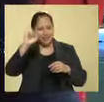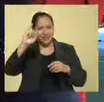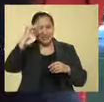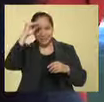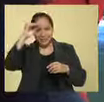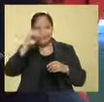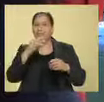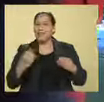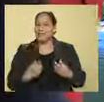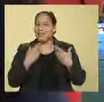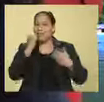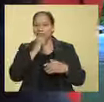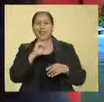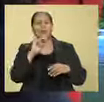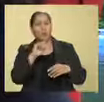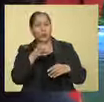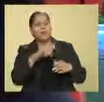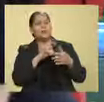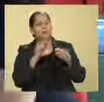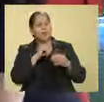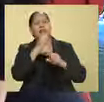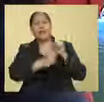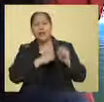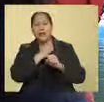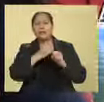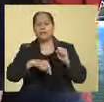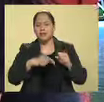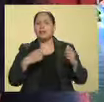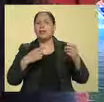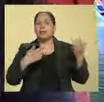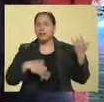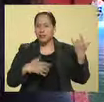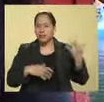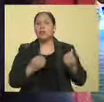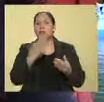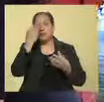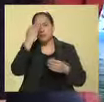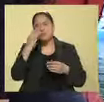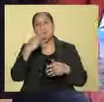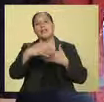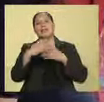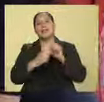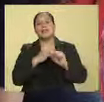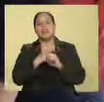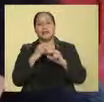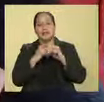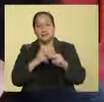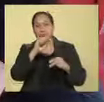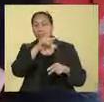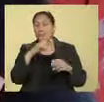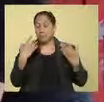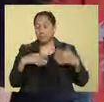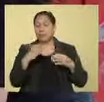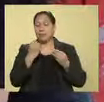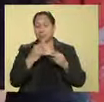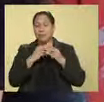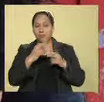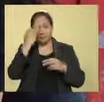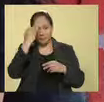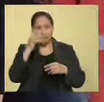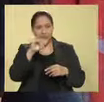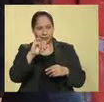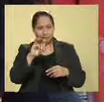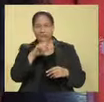Están bien animados. A ver, Juan, platícame, ¿desde cuándo tocan aquí en Xochimilco? Aproximadamente unos 15 años. Bastante tiempo.